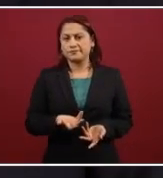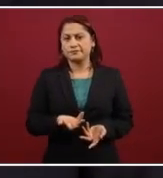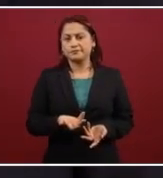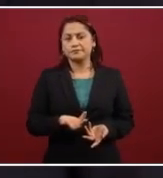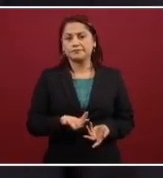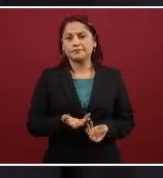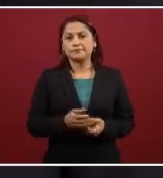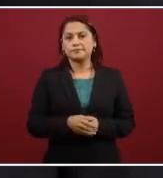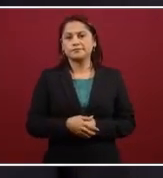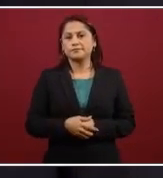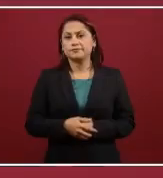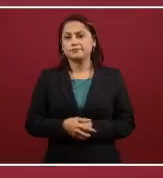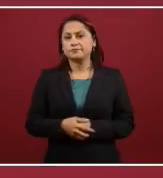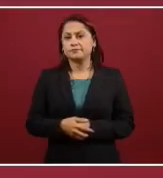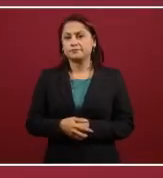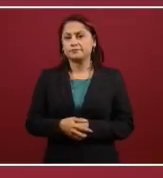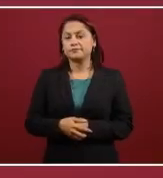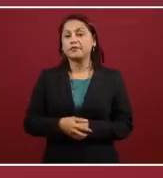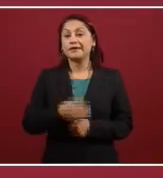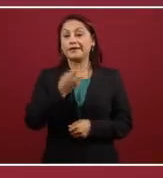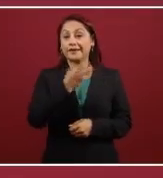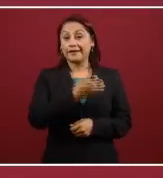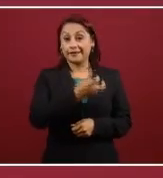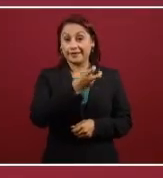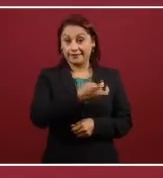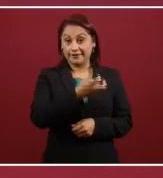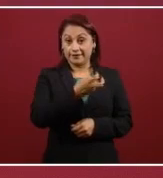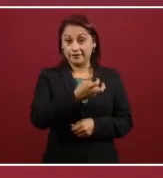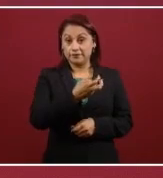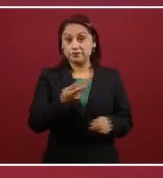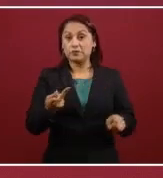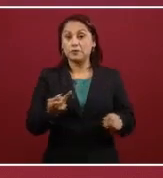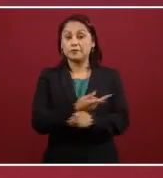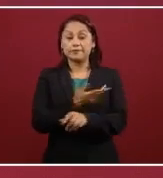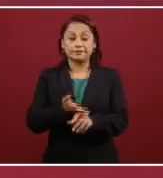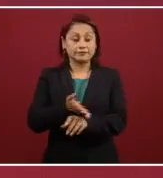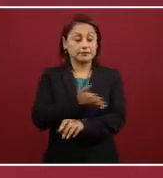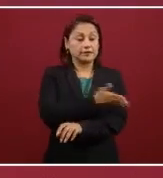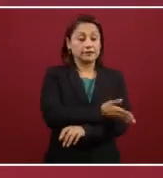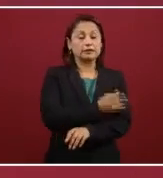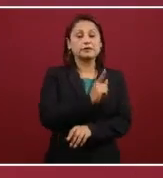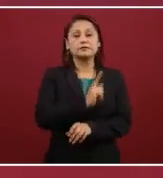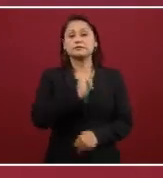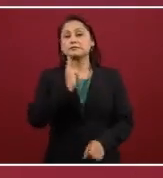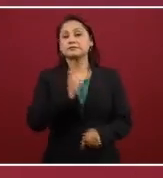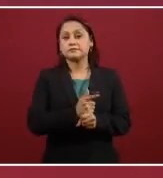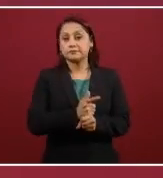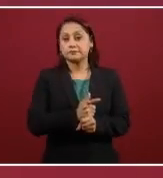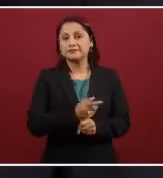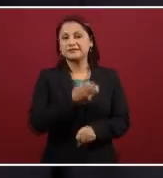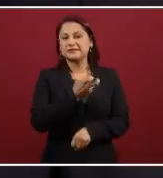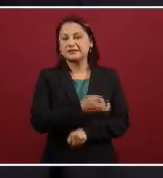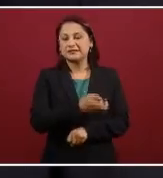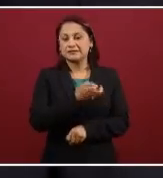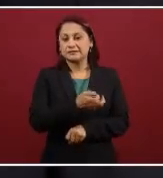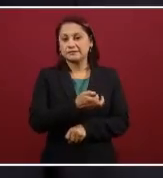uno de los signos, una de las expresiones más